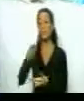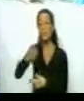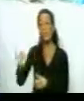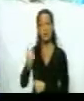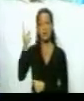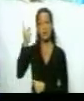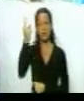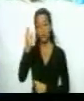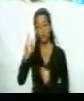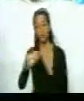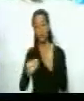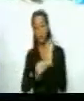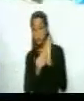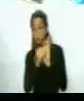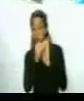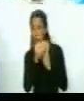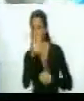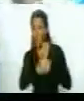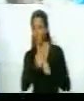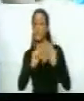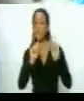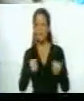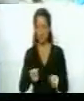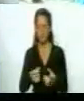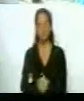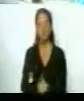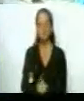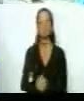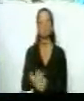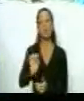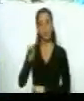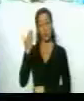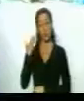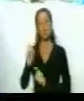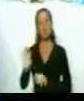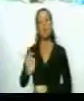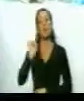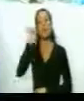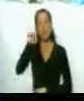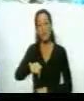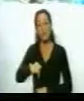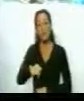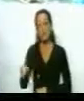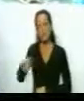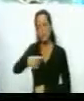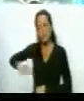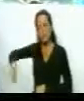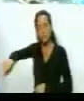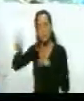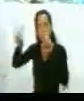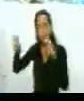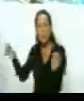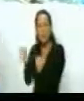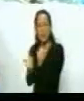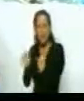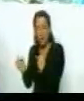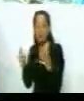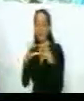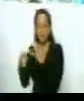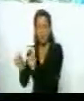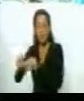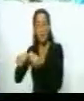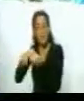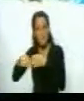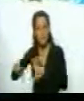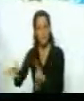tema que vamos a plantear este año, que es un tema que ha sido aprobado por la asamblea, es un tema que tiene que ver con la creación de los equipos